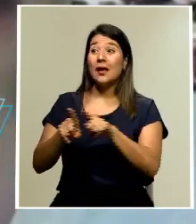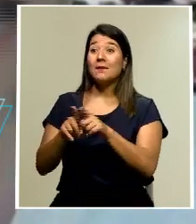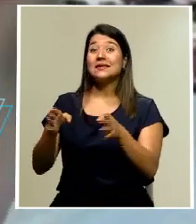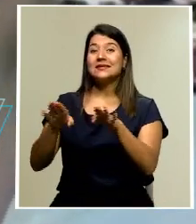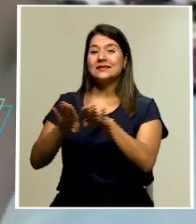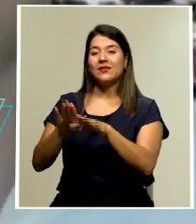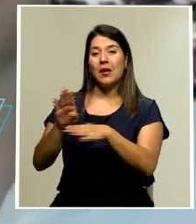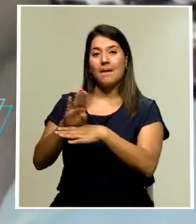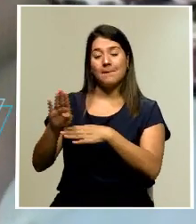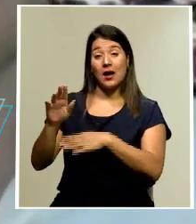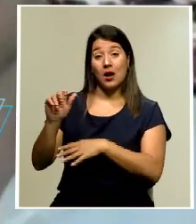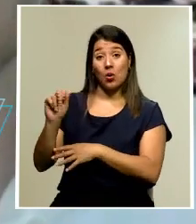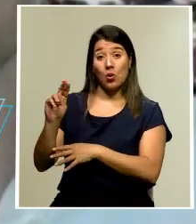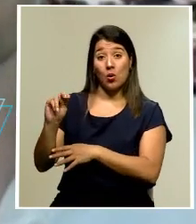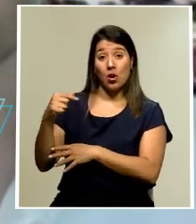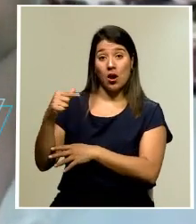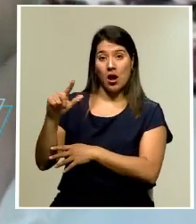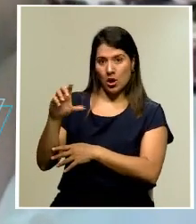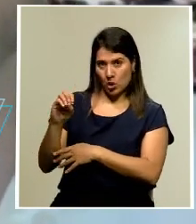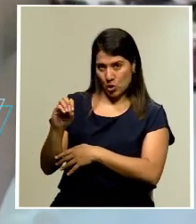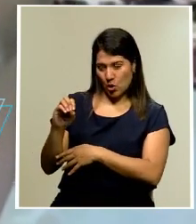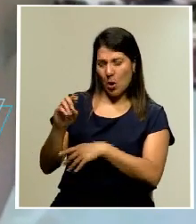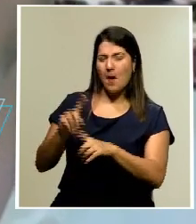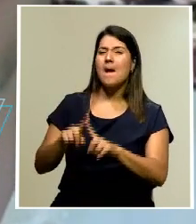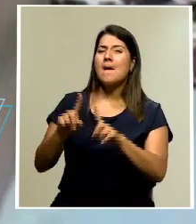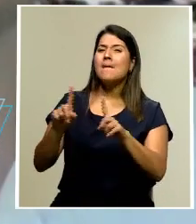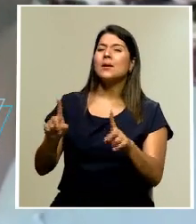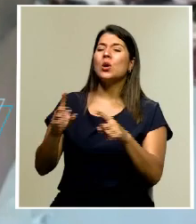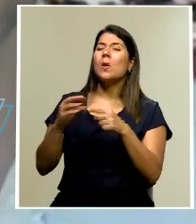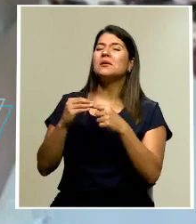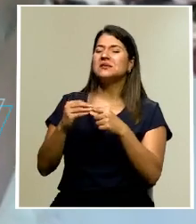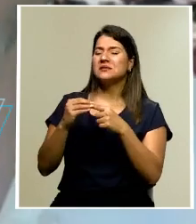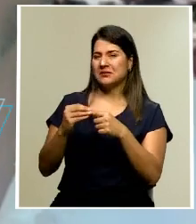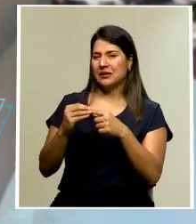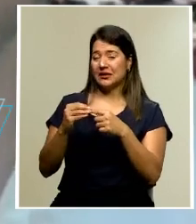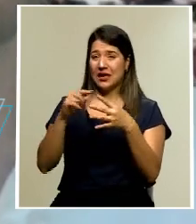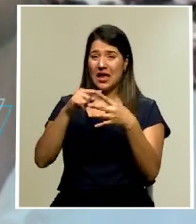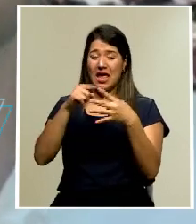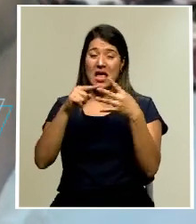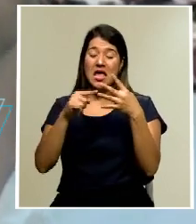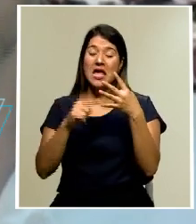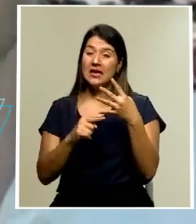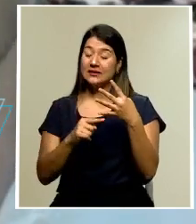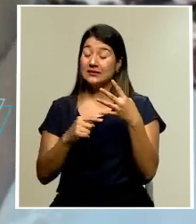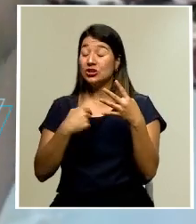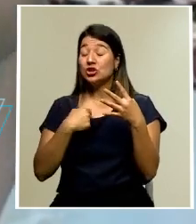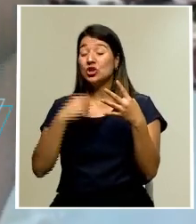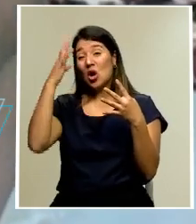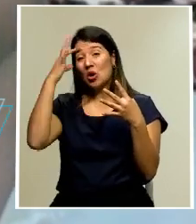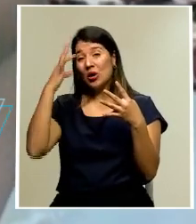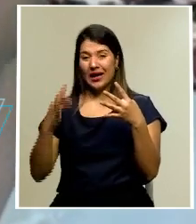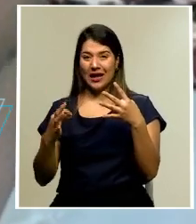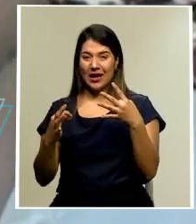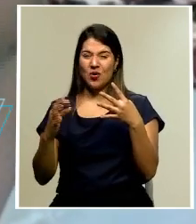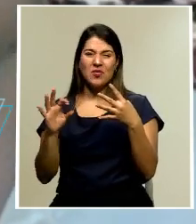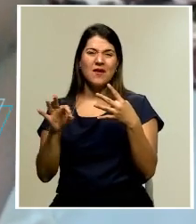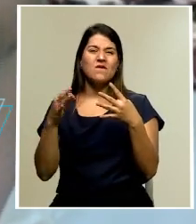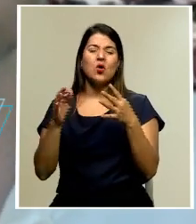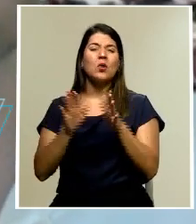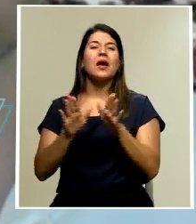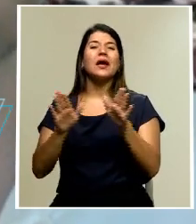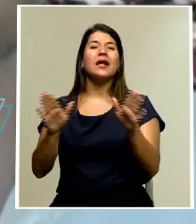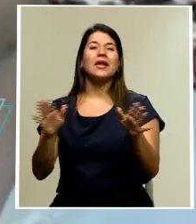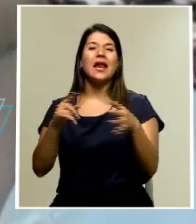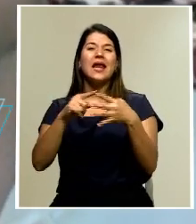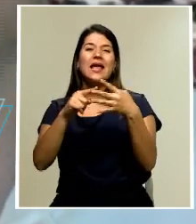Banco Anglo, ¿verdad? Pero sobre todo, digamos que esas podrían, yo calculo que en términos generales, esas